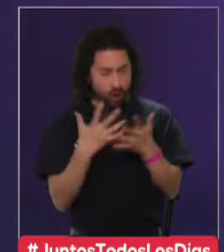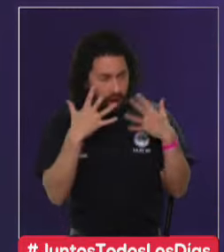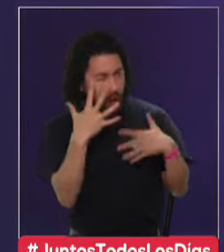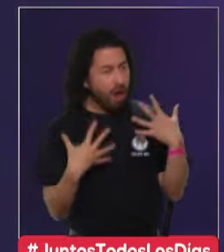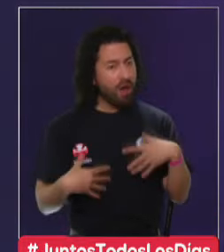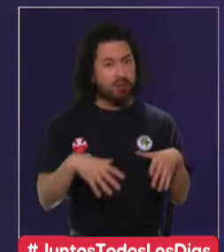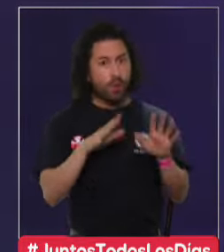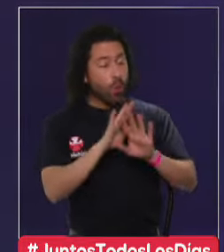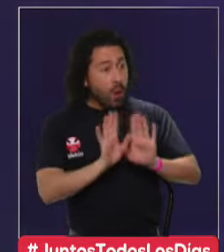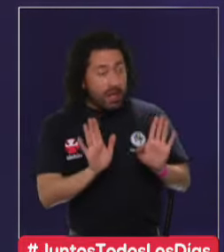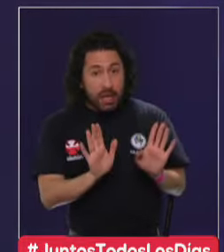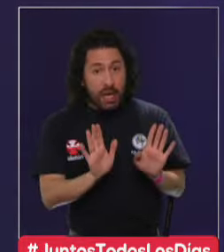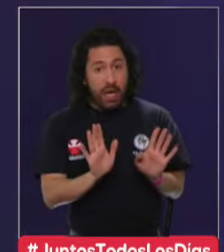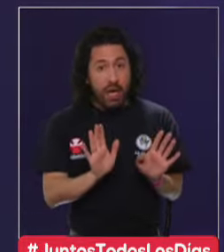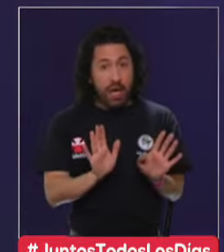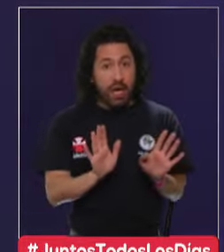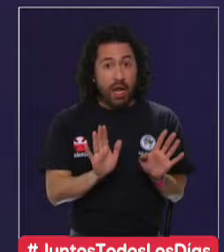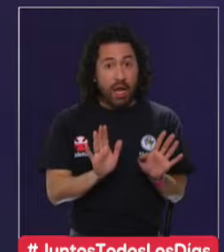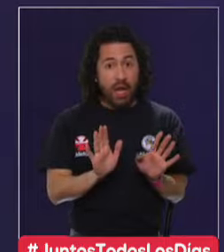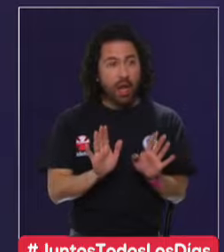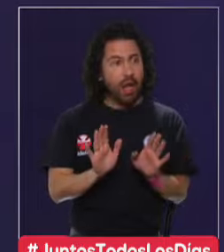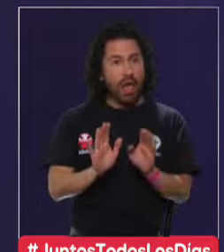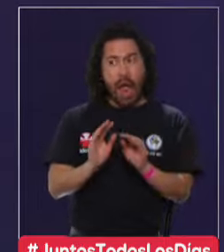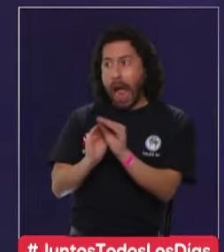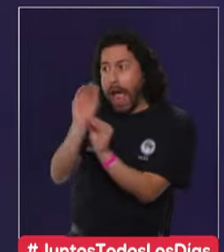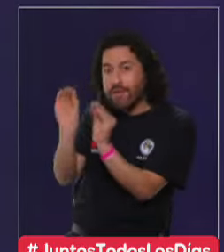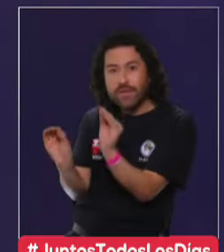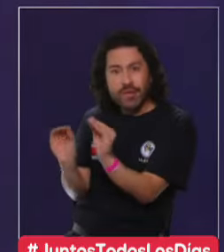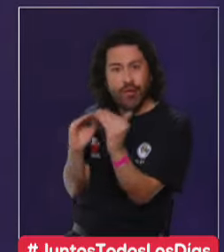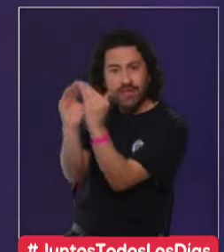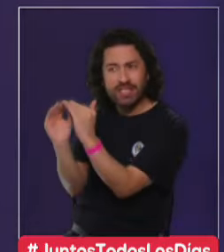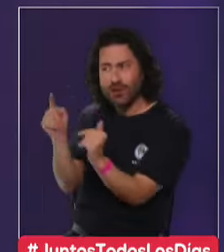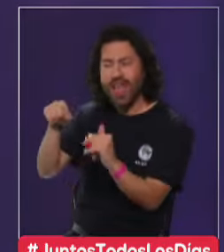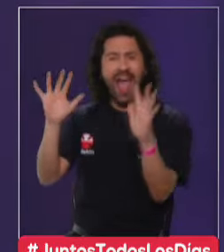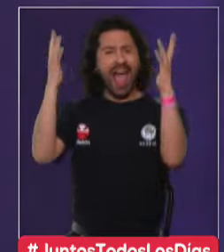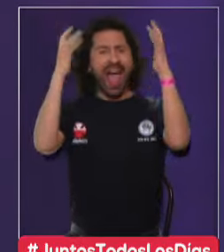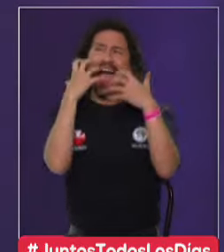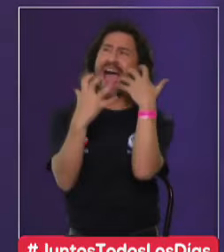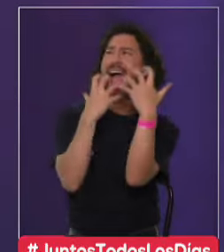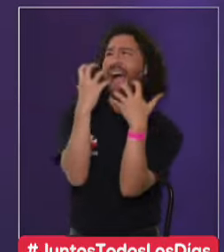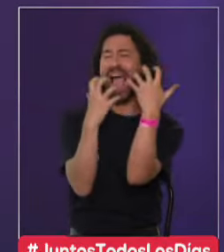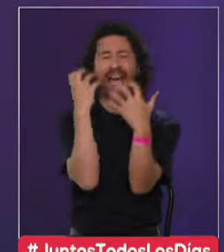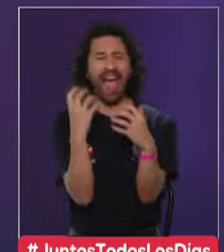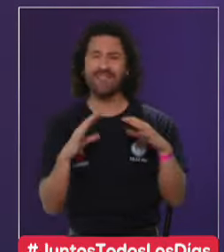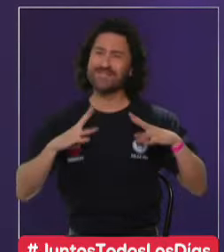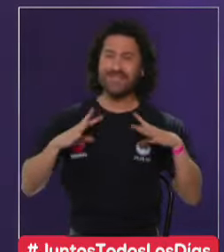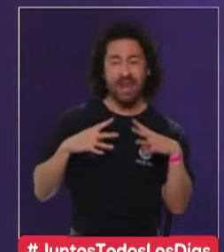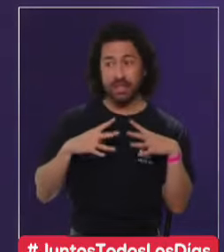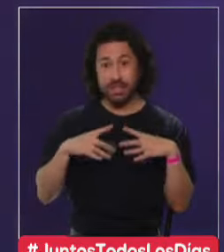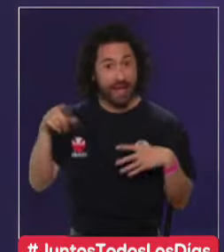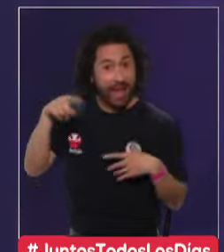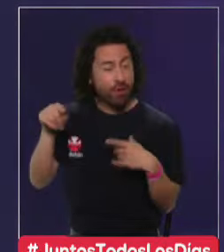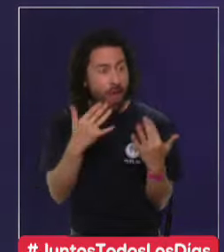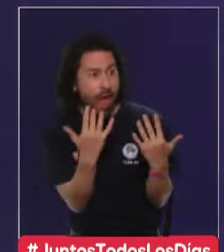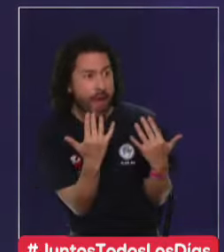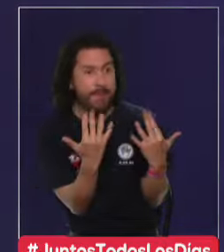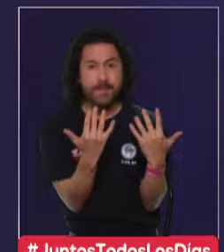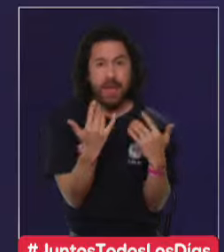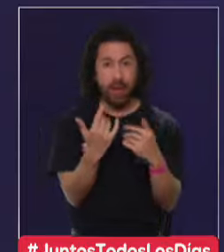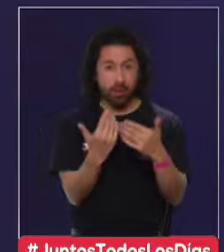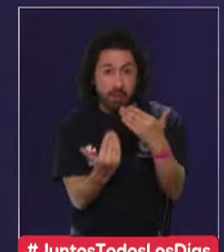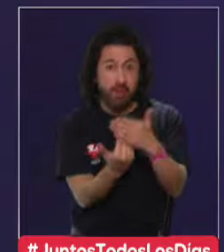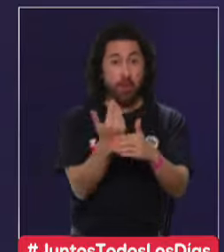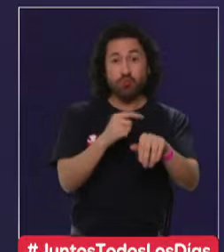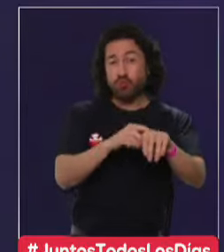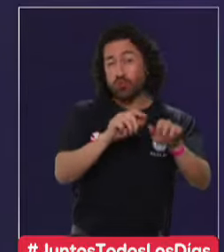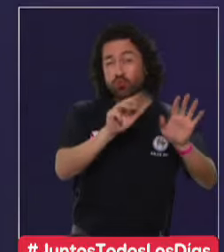ella realizaba, los vecinos estaban contentos, era un jolgorio ahí y lo esperaban. Ellos estaban de las 9 a